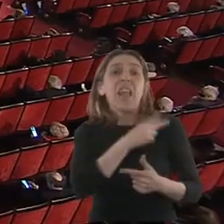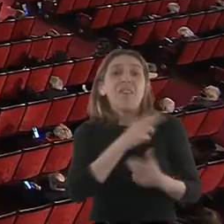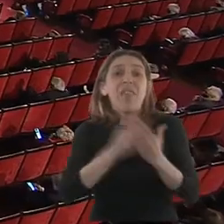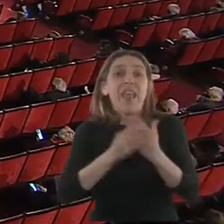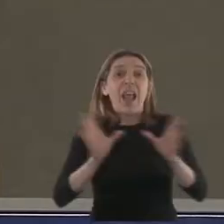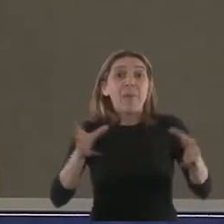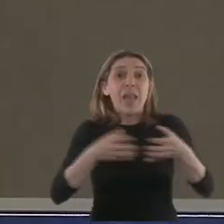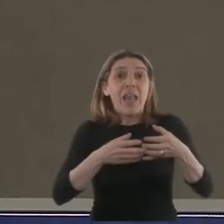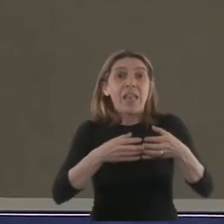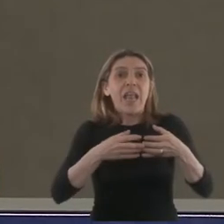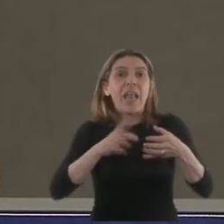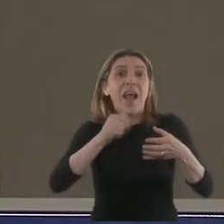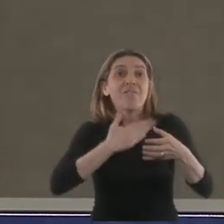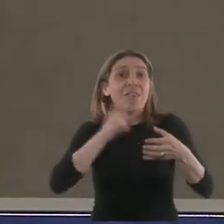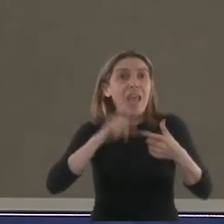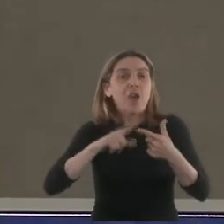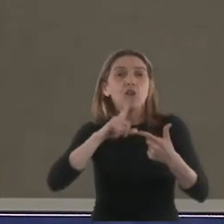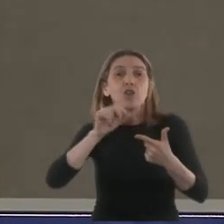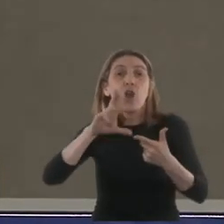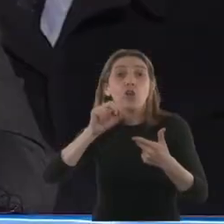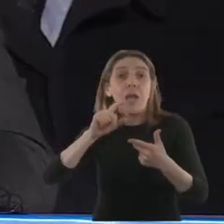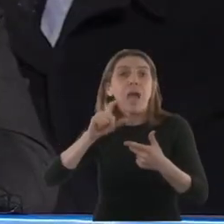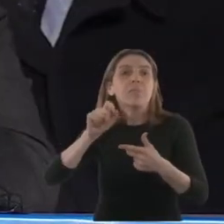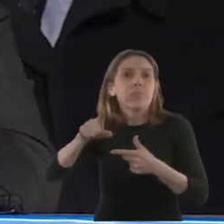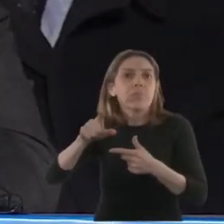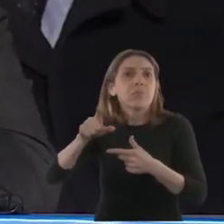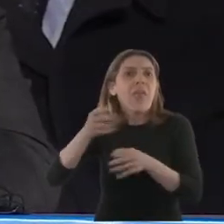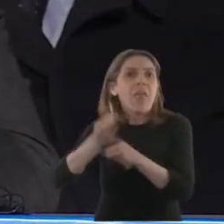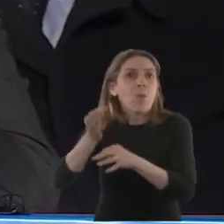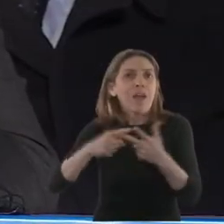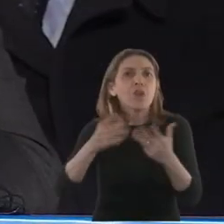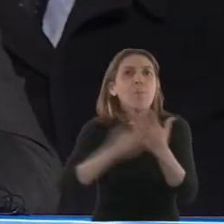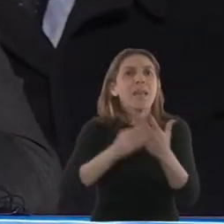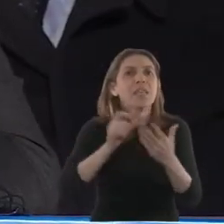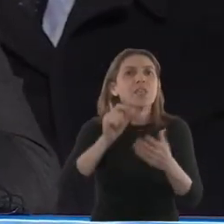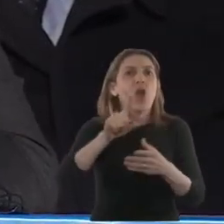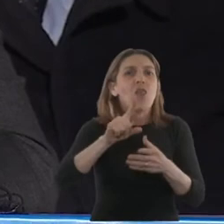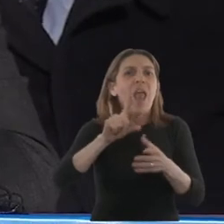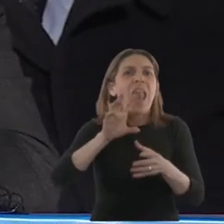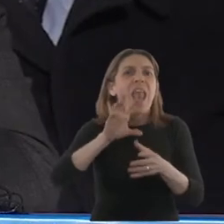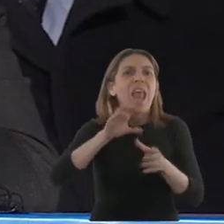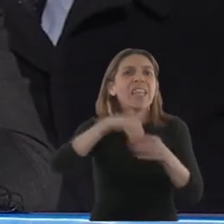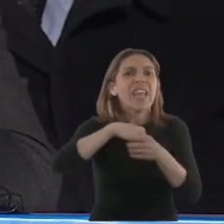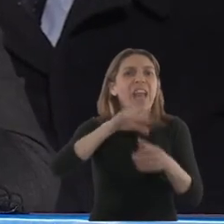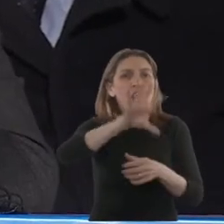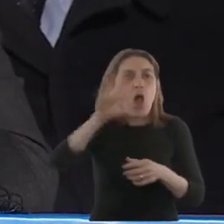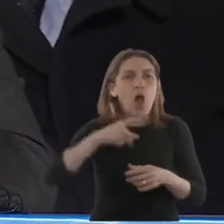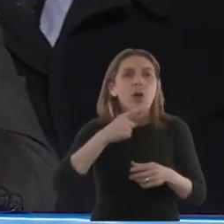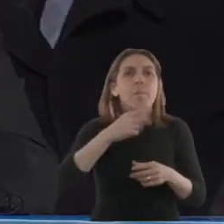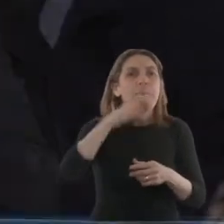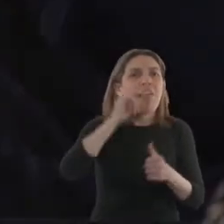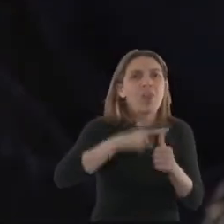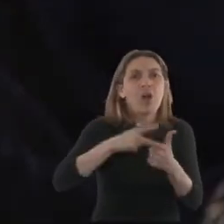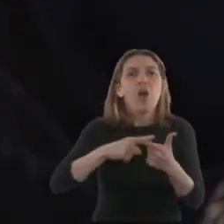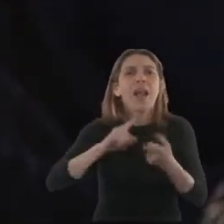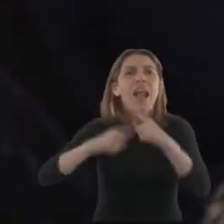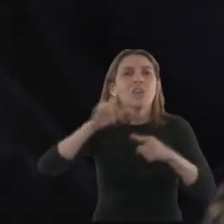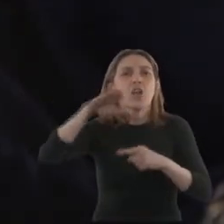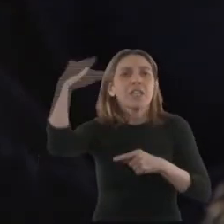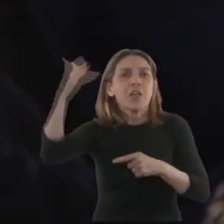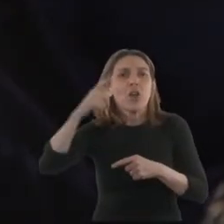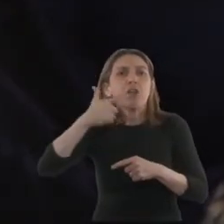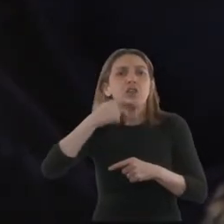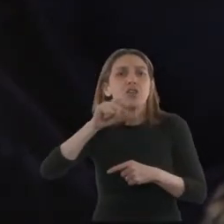Canfiero. Señor Ministro de Educación, Nicolás Trotta. Señor Ministro de Interior, Eduardo de Pedro. Señor Ministro de Relaciones Exteriores, Felipe